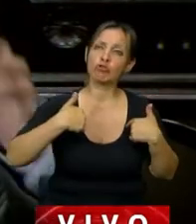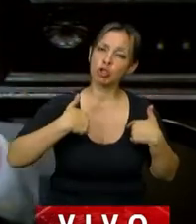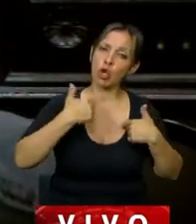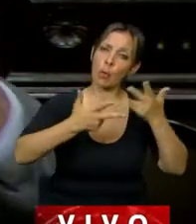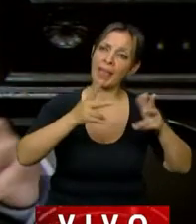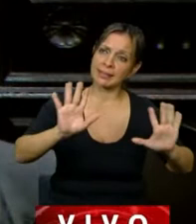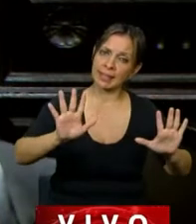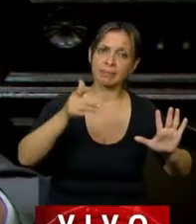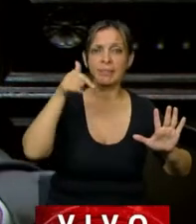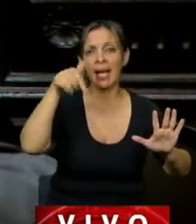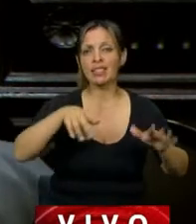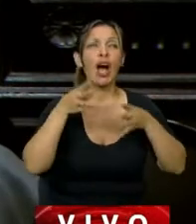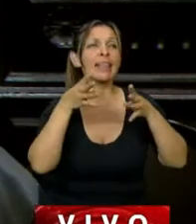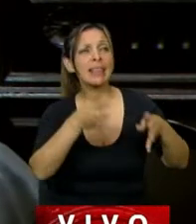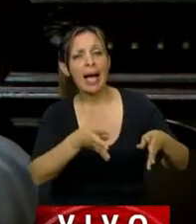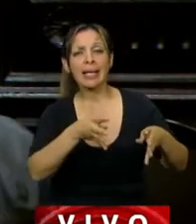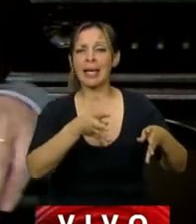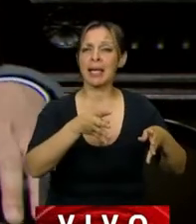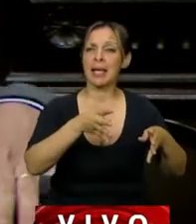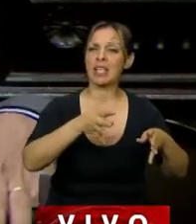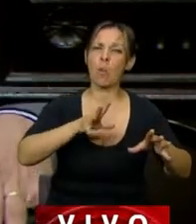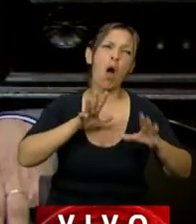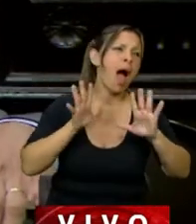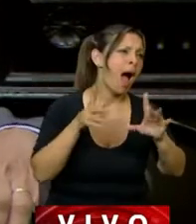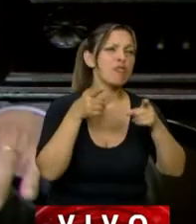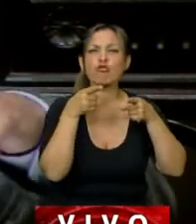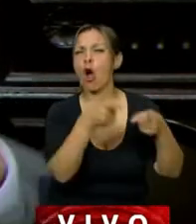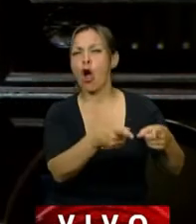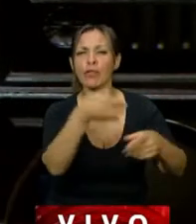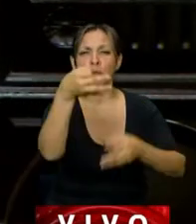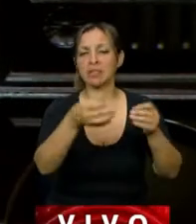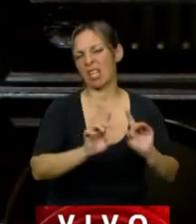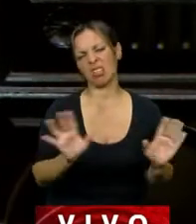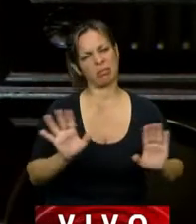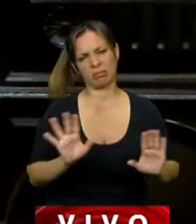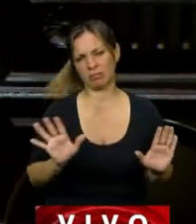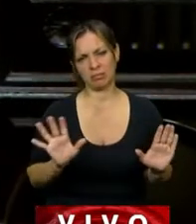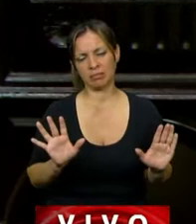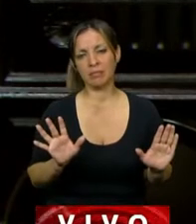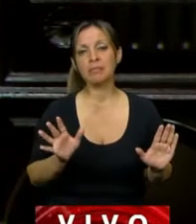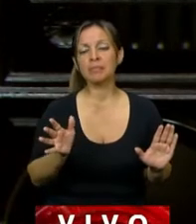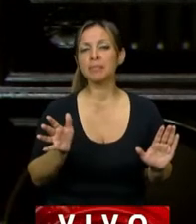y voy a negar que esto se trate de un ataque y un avasallamiento contra la justicia. Claro que no. De hecho, hay